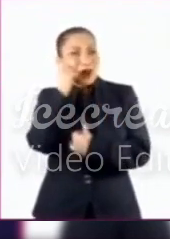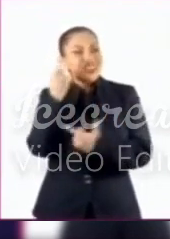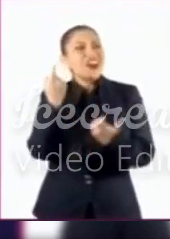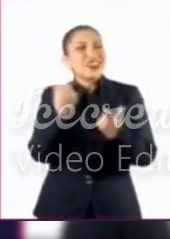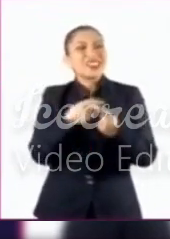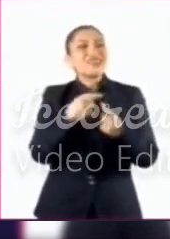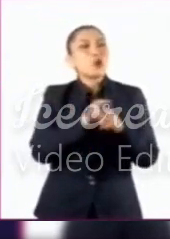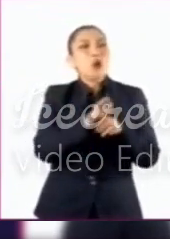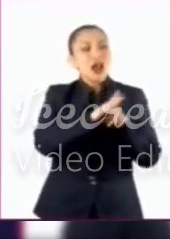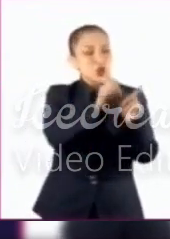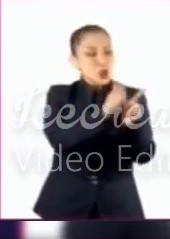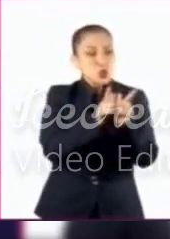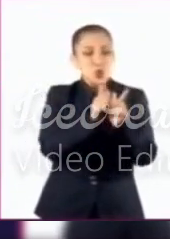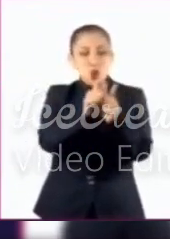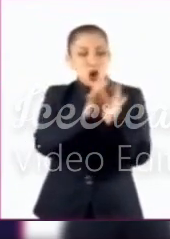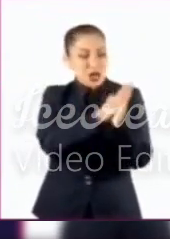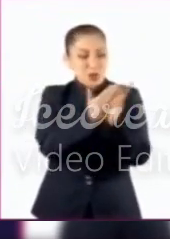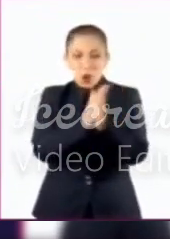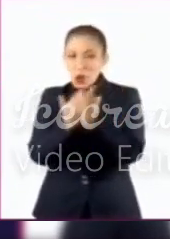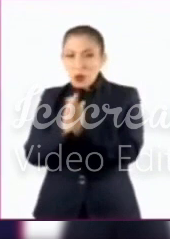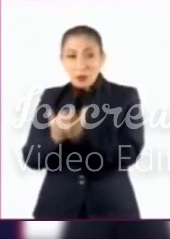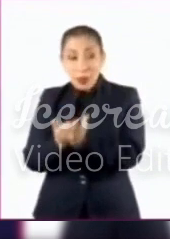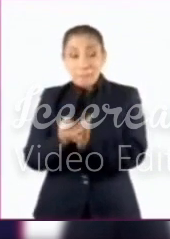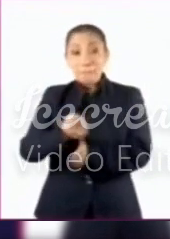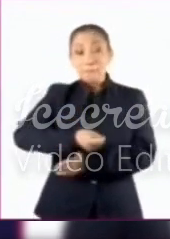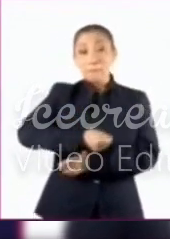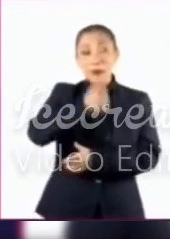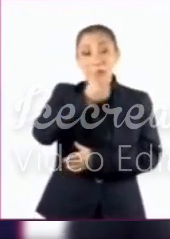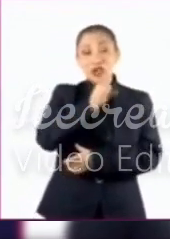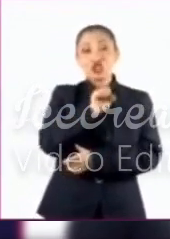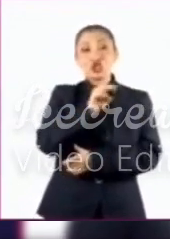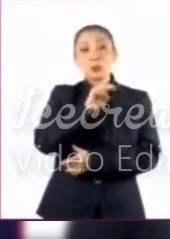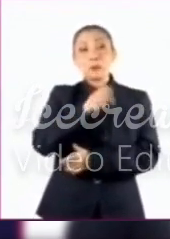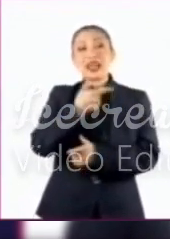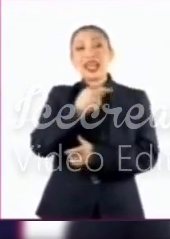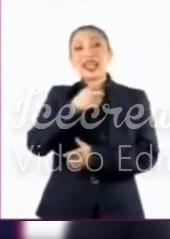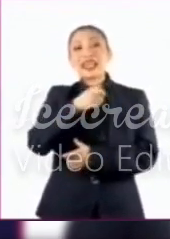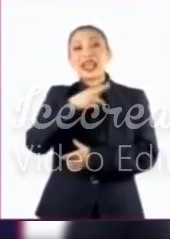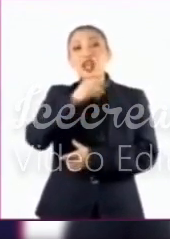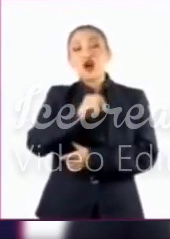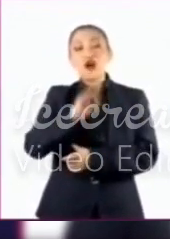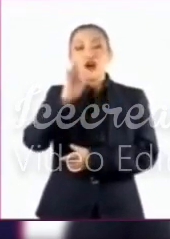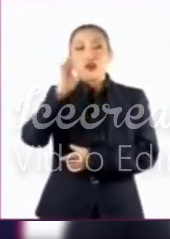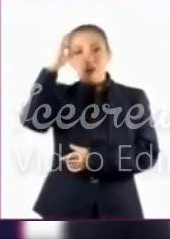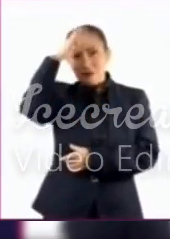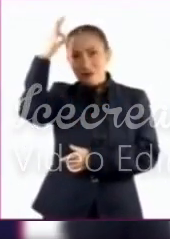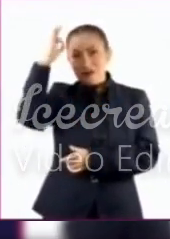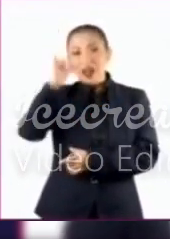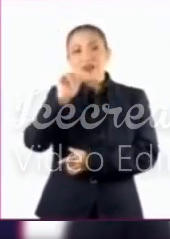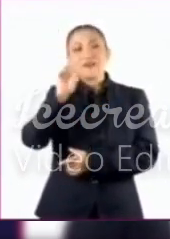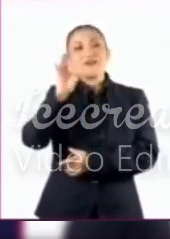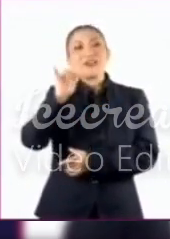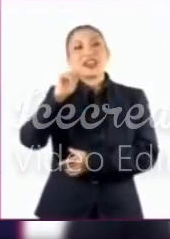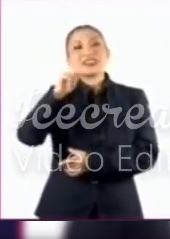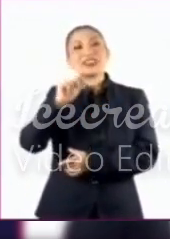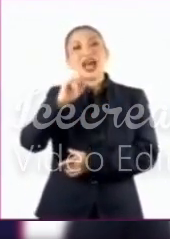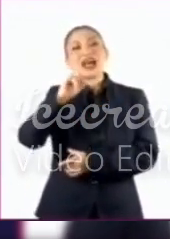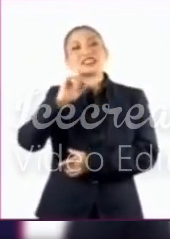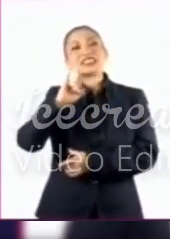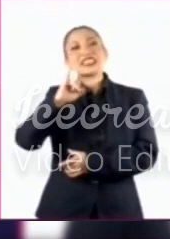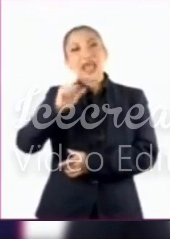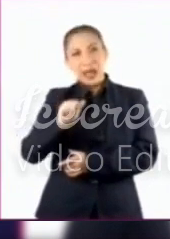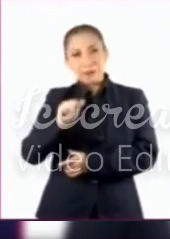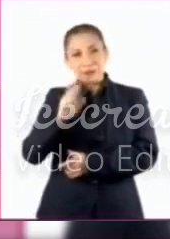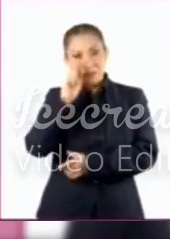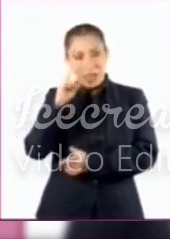al subgénero que pertenezca. El primer subgénero que veremos es el de fantasía, pero antes, démonos un momento para